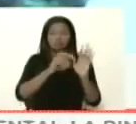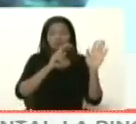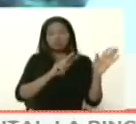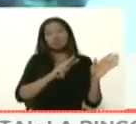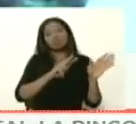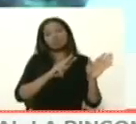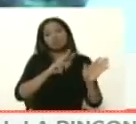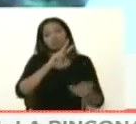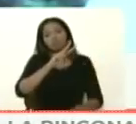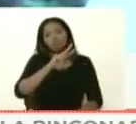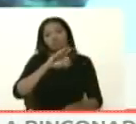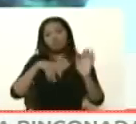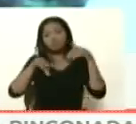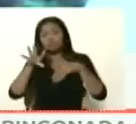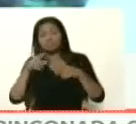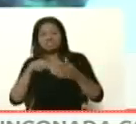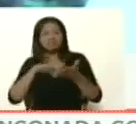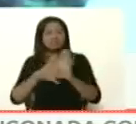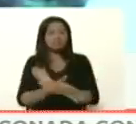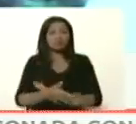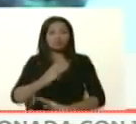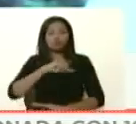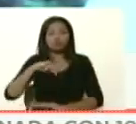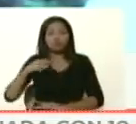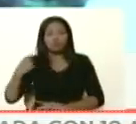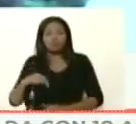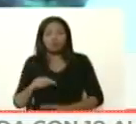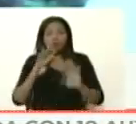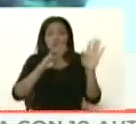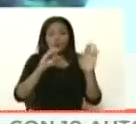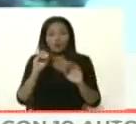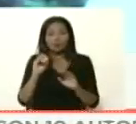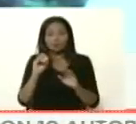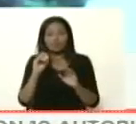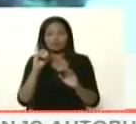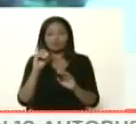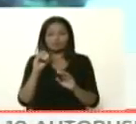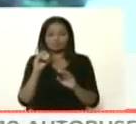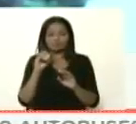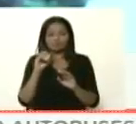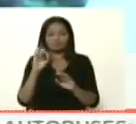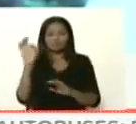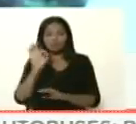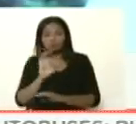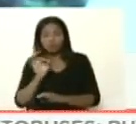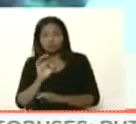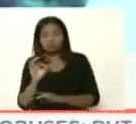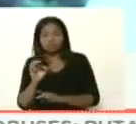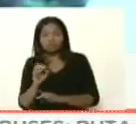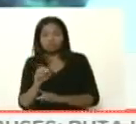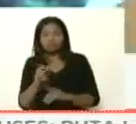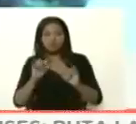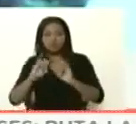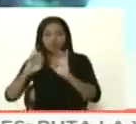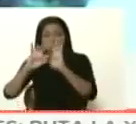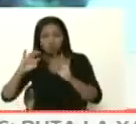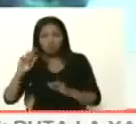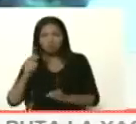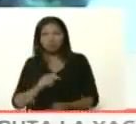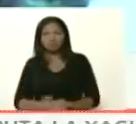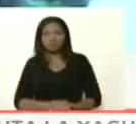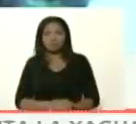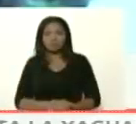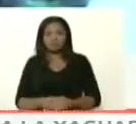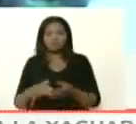8.214, lo que significa que tenemos el 90,7 de trabajadores sindicalizados al